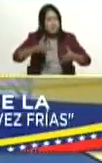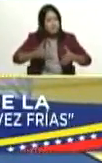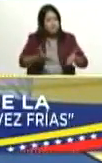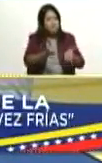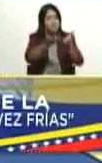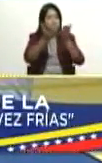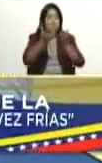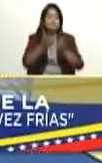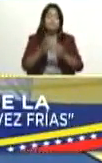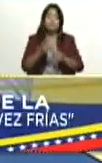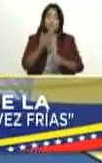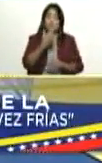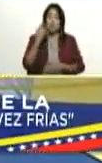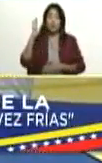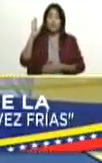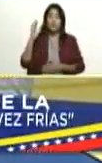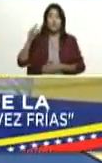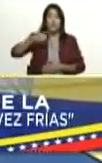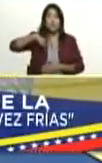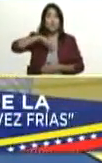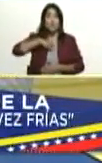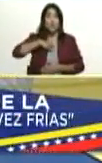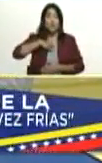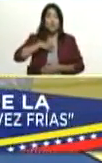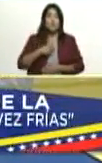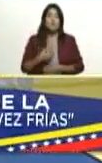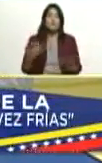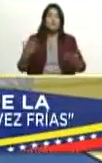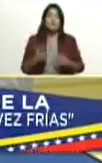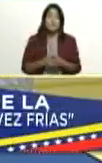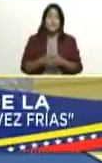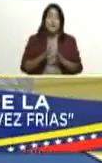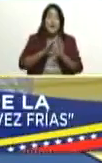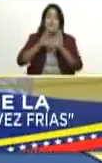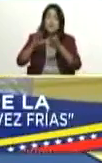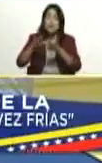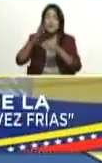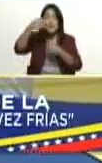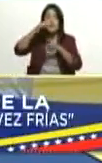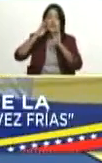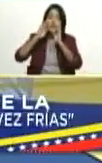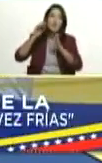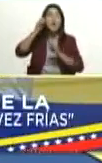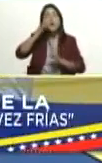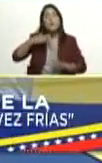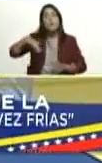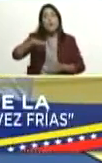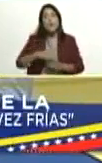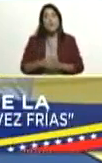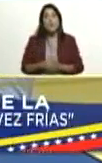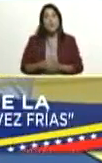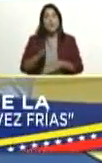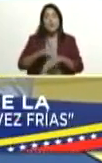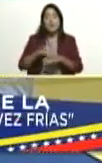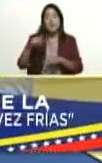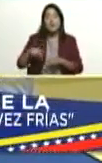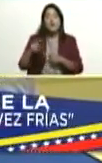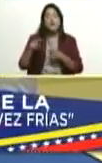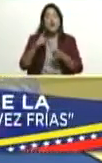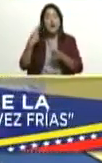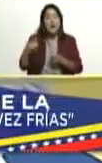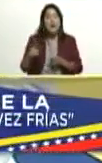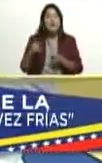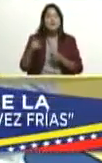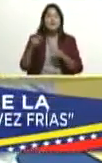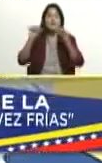nuestro compromiso debe ser ante todo con el pueblo y este bello sistema público nacional de salud